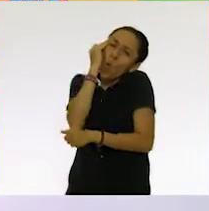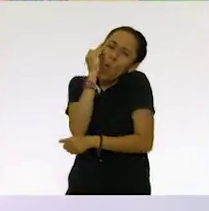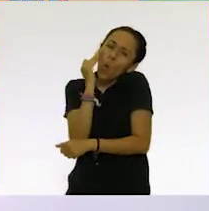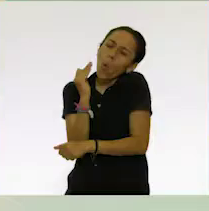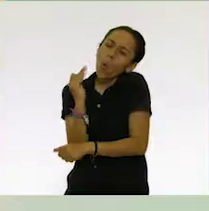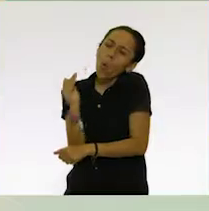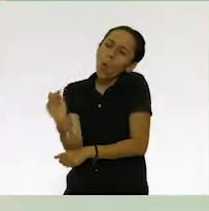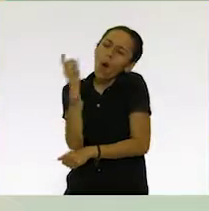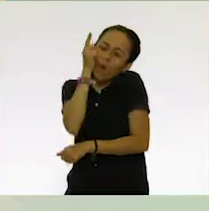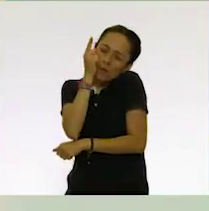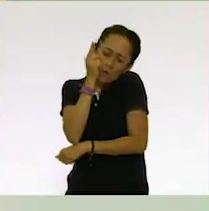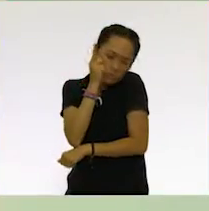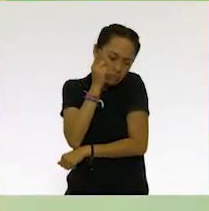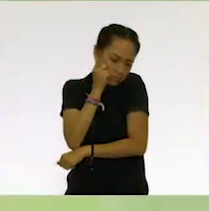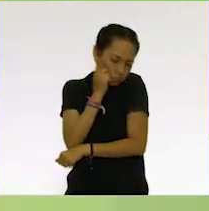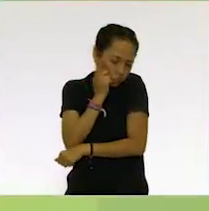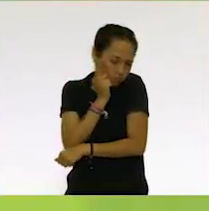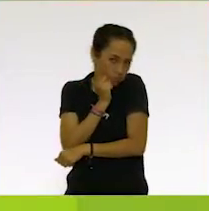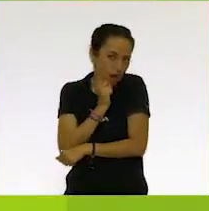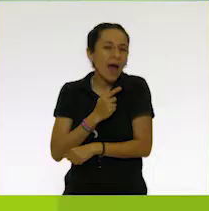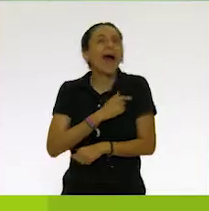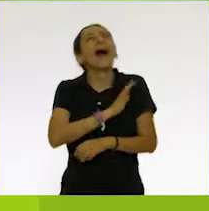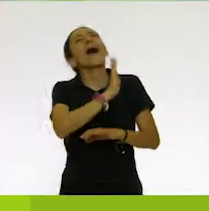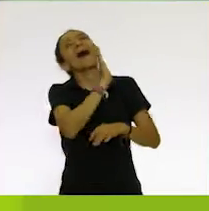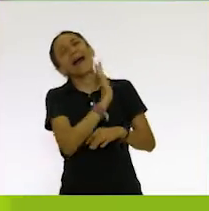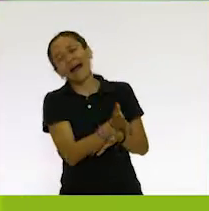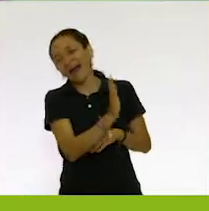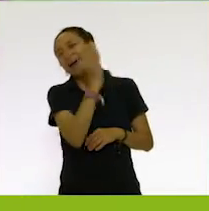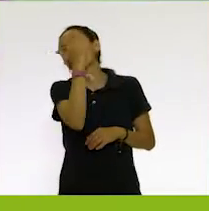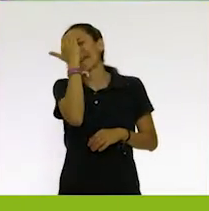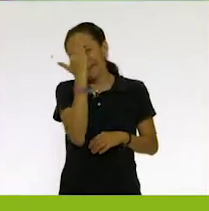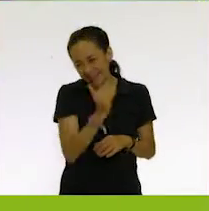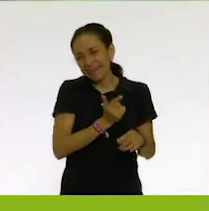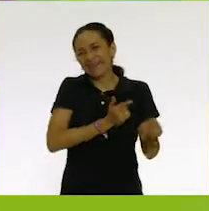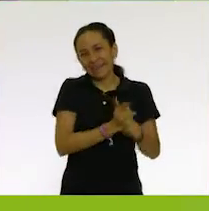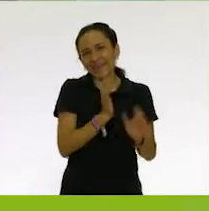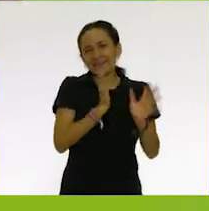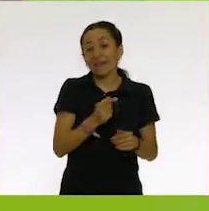es. Pues veamos un poco más de la imagen.